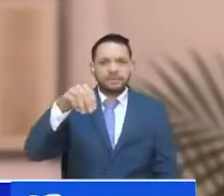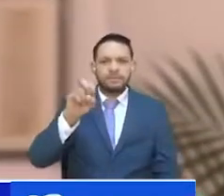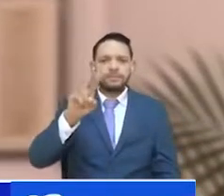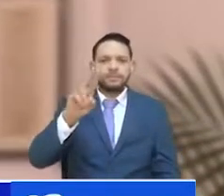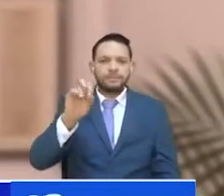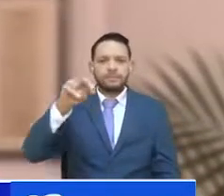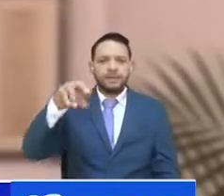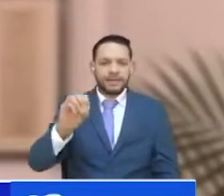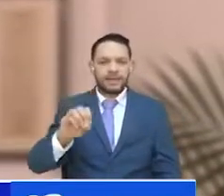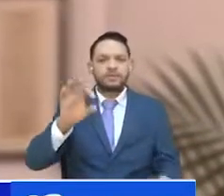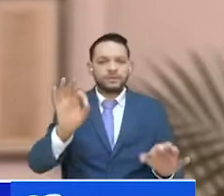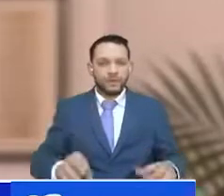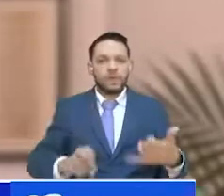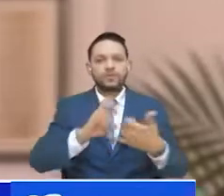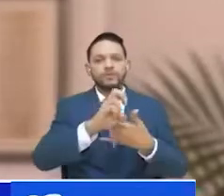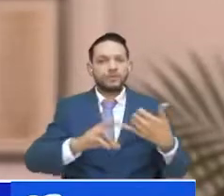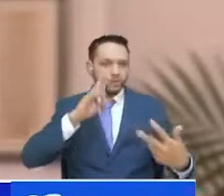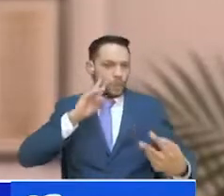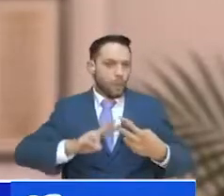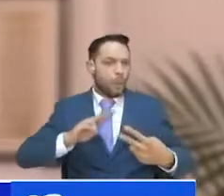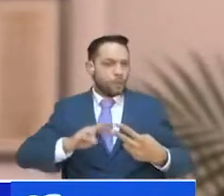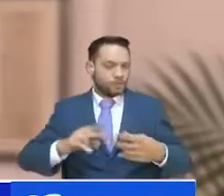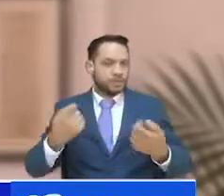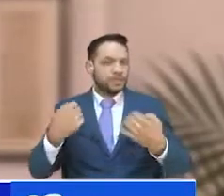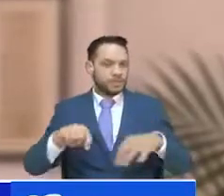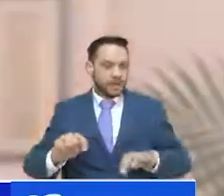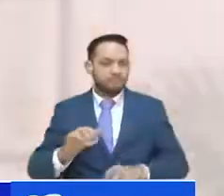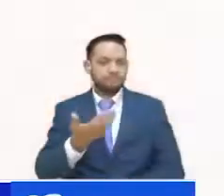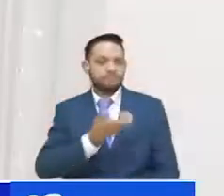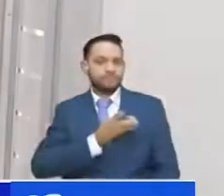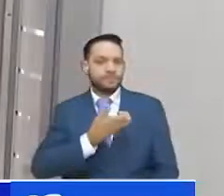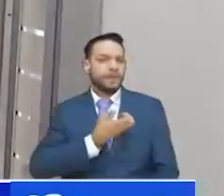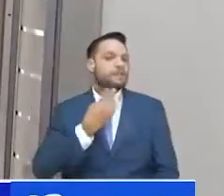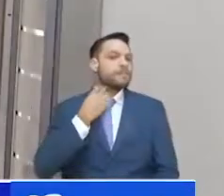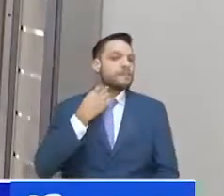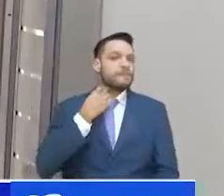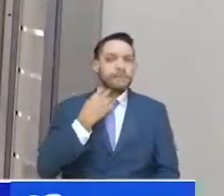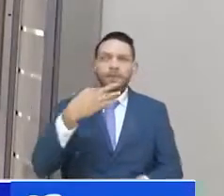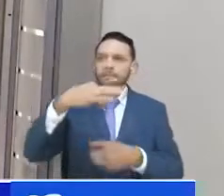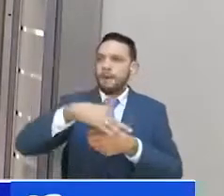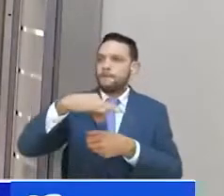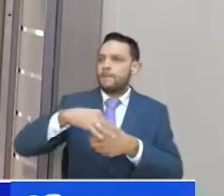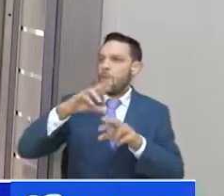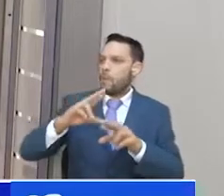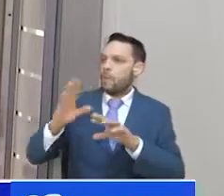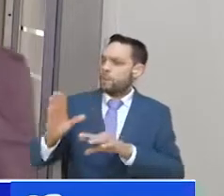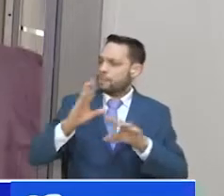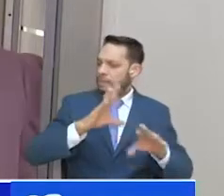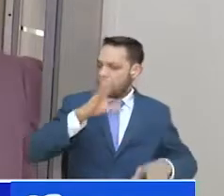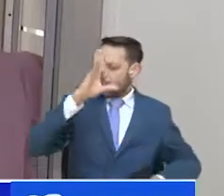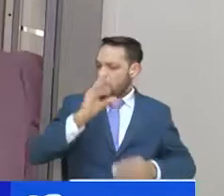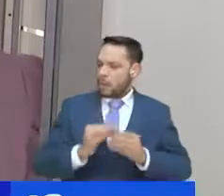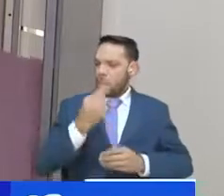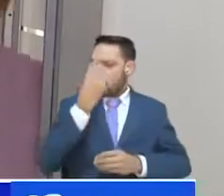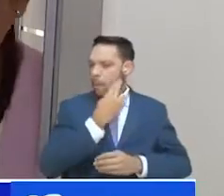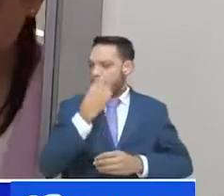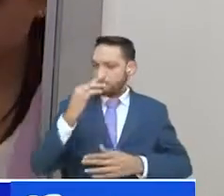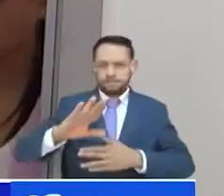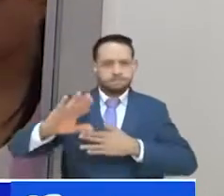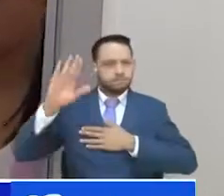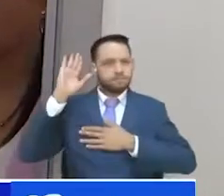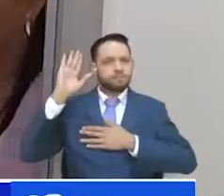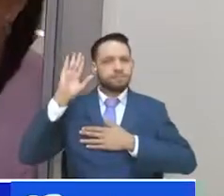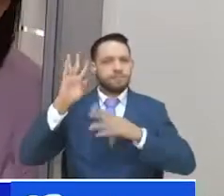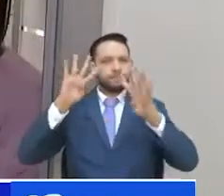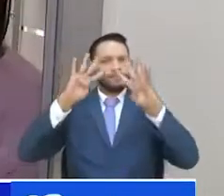zona centro-sur la gente me conoce, yo he sembrado, es hora de cosechar. Vamos a cumplir bien las tareas que corresponde a cualquier congreso